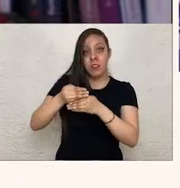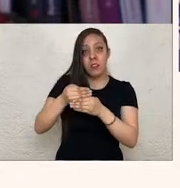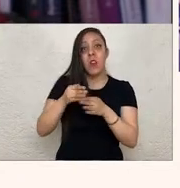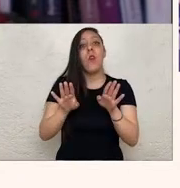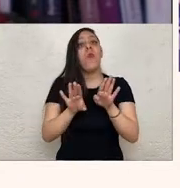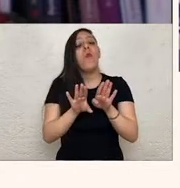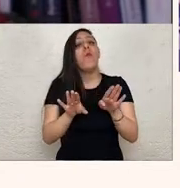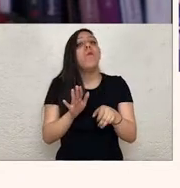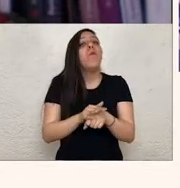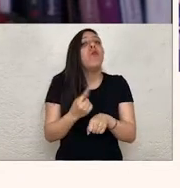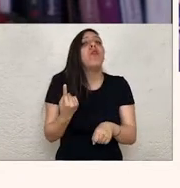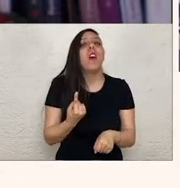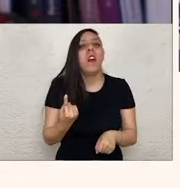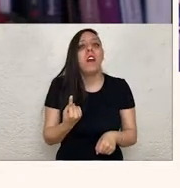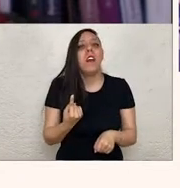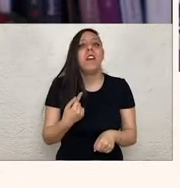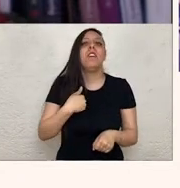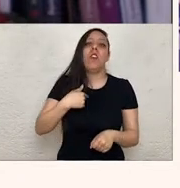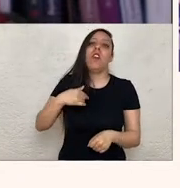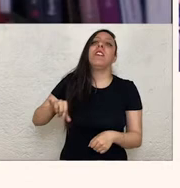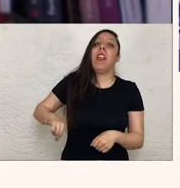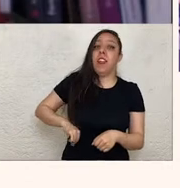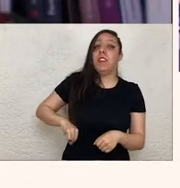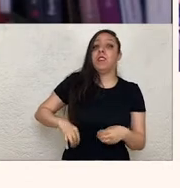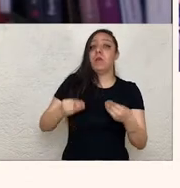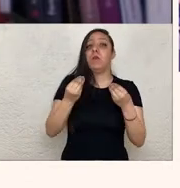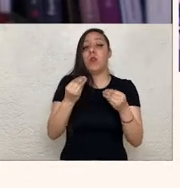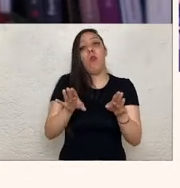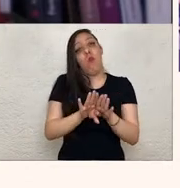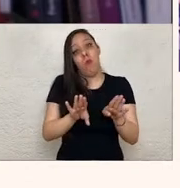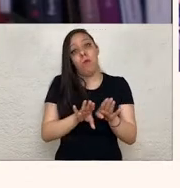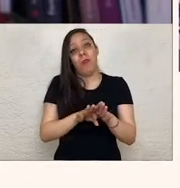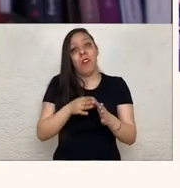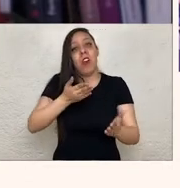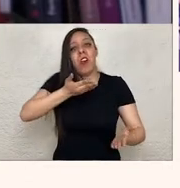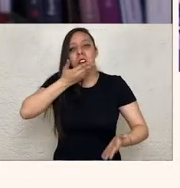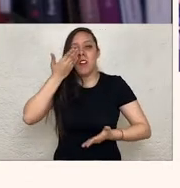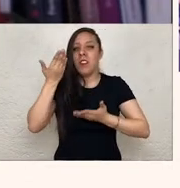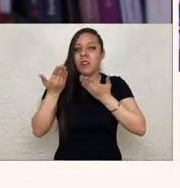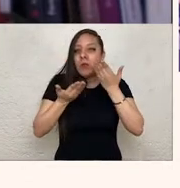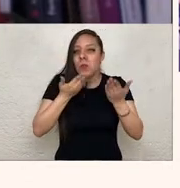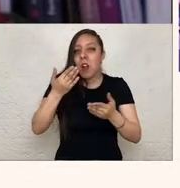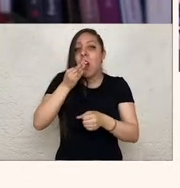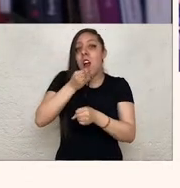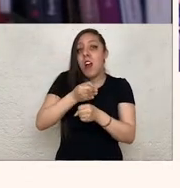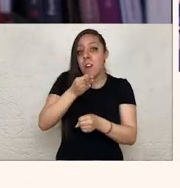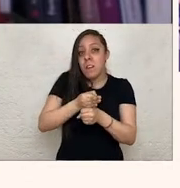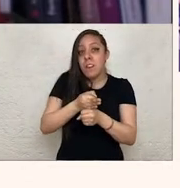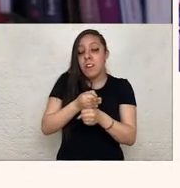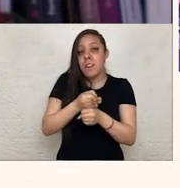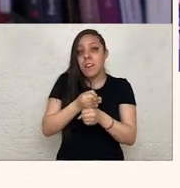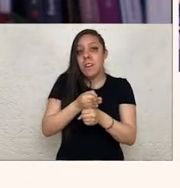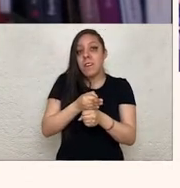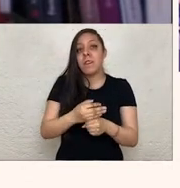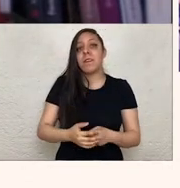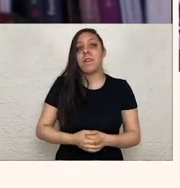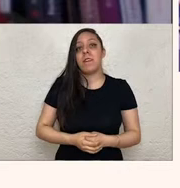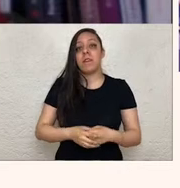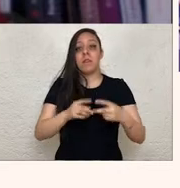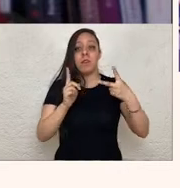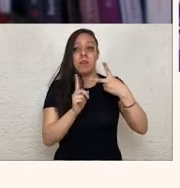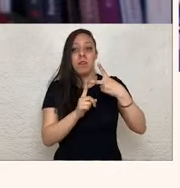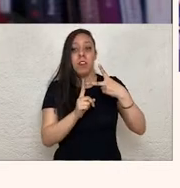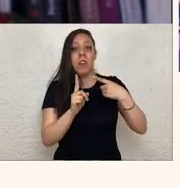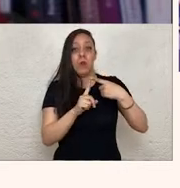de Cortés, ¿no? A mí me interesa mucho cómo los estudios, digamos, recientes,